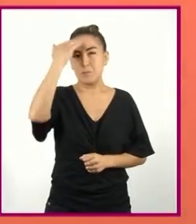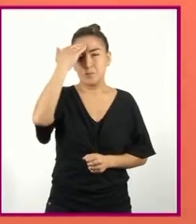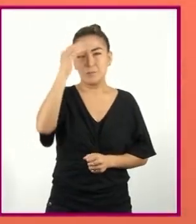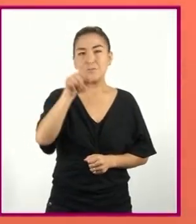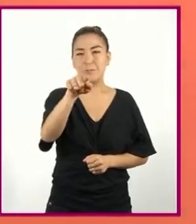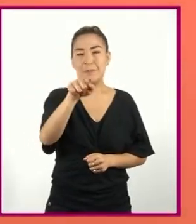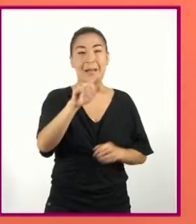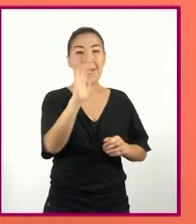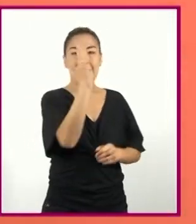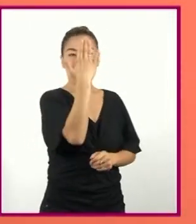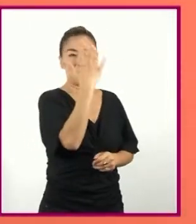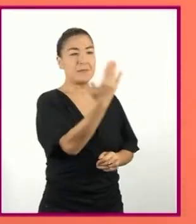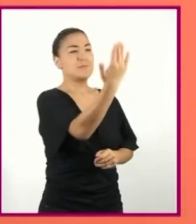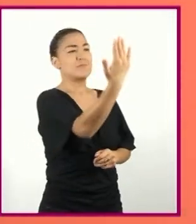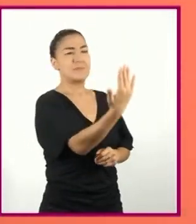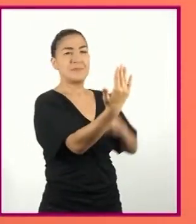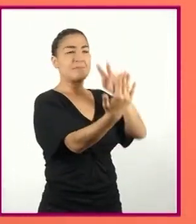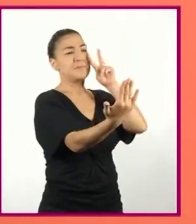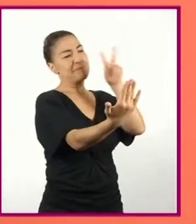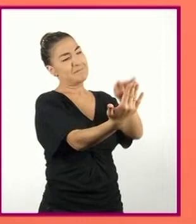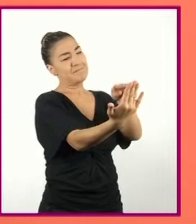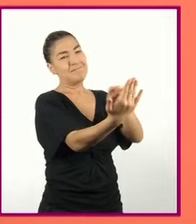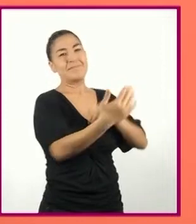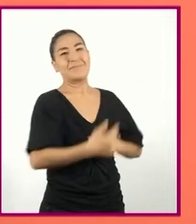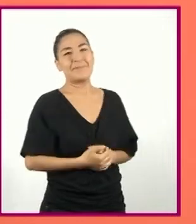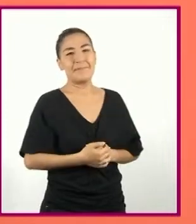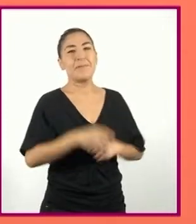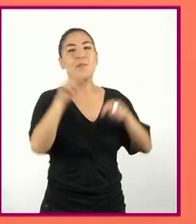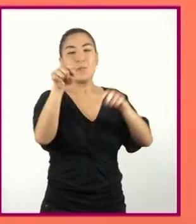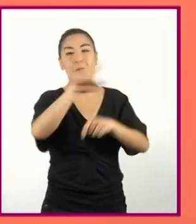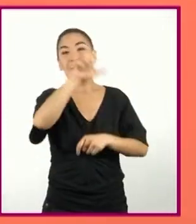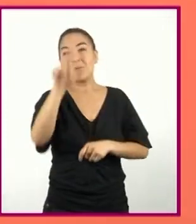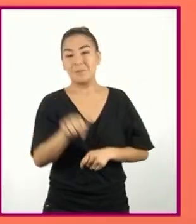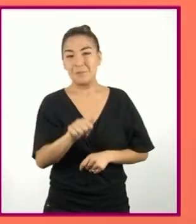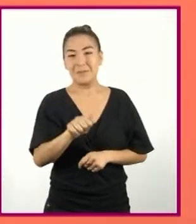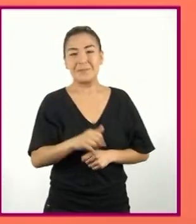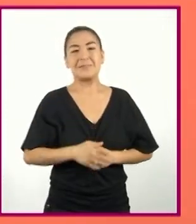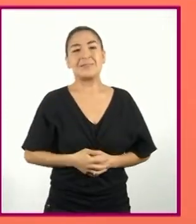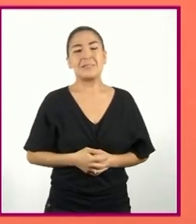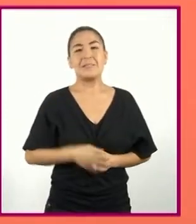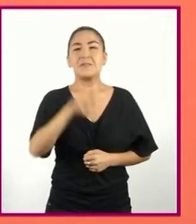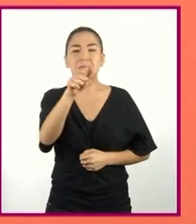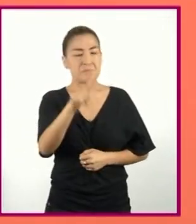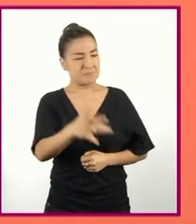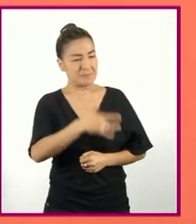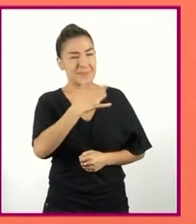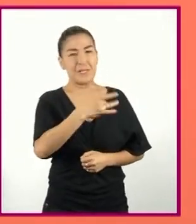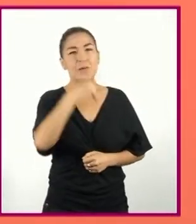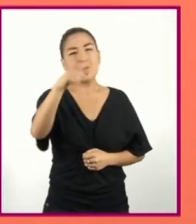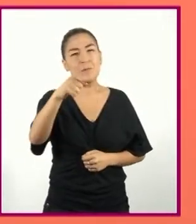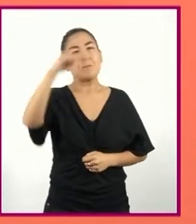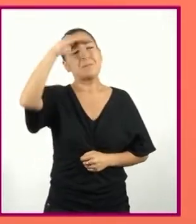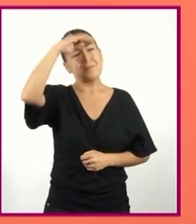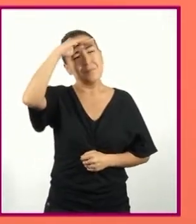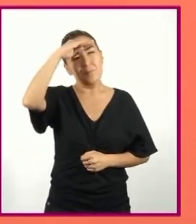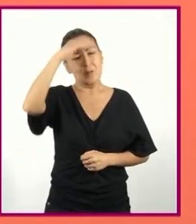Mírense en un espejo y cierren los ojos. Y recuerden